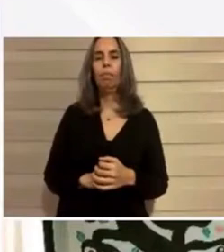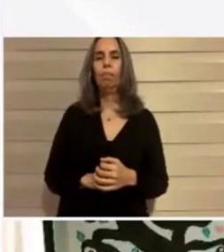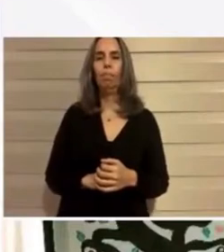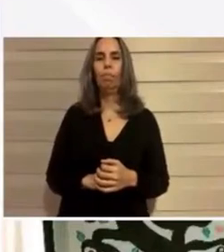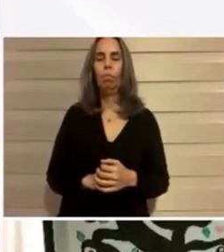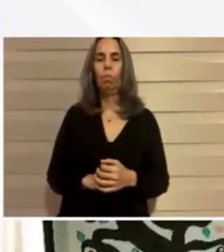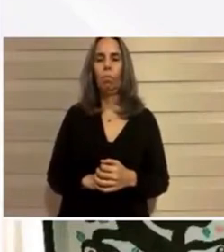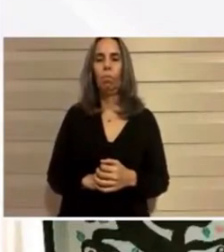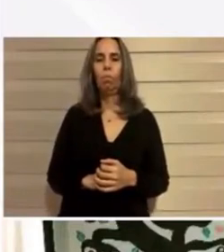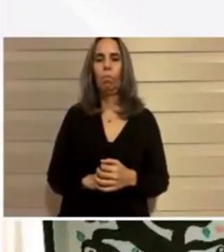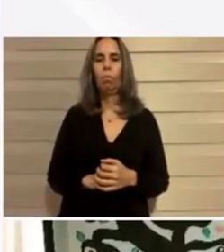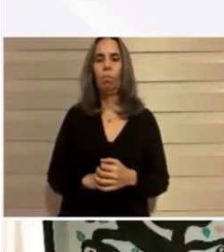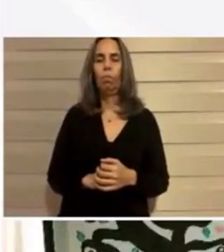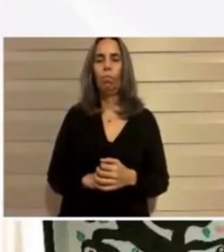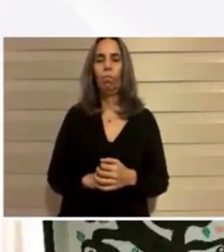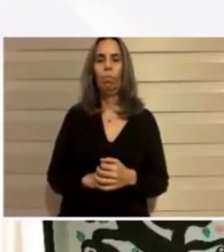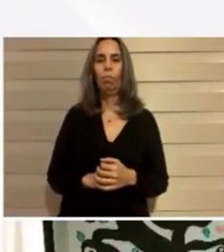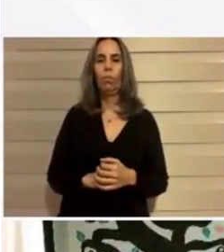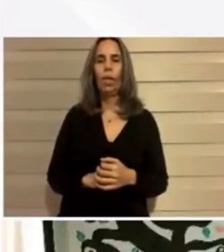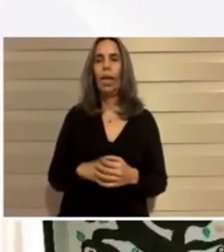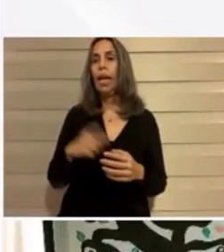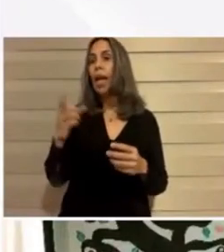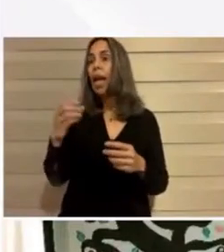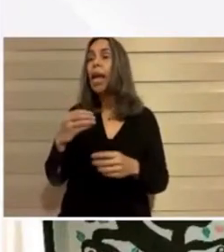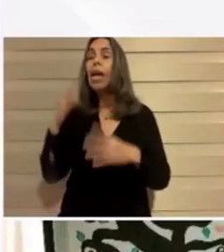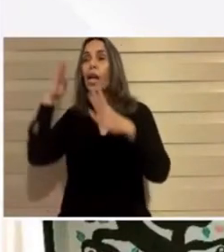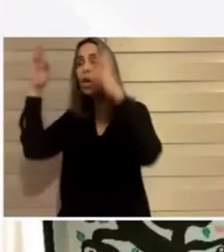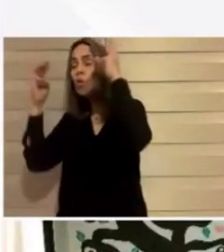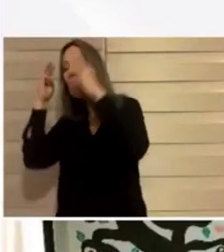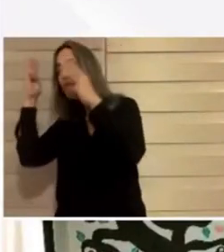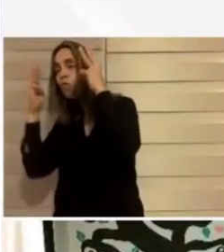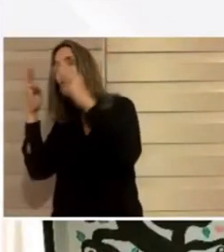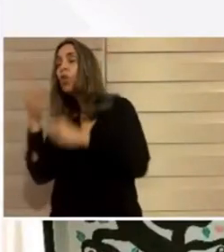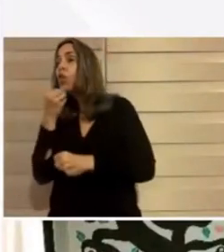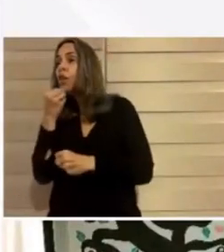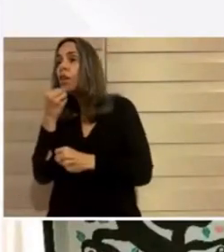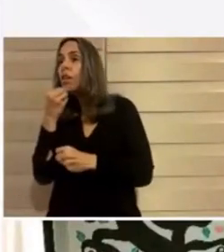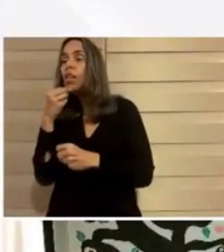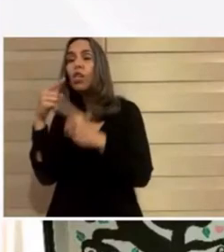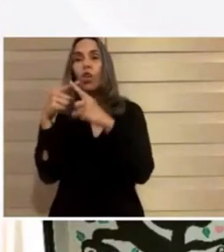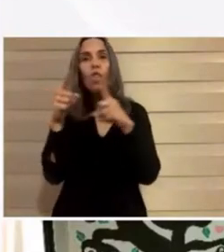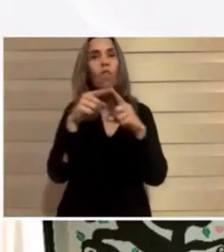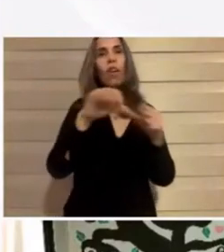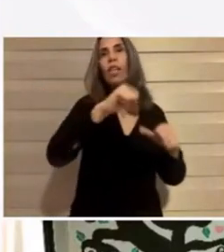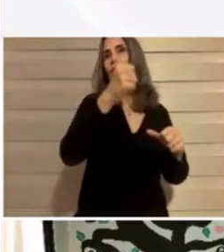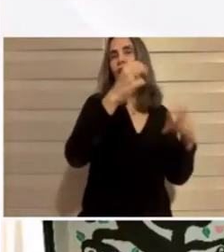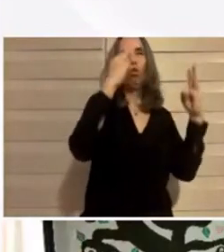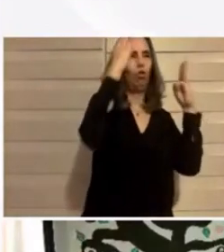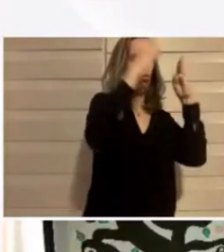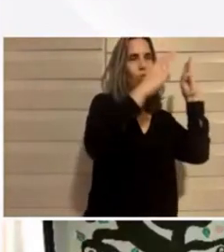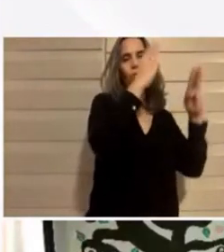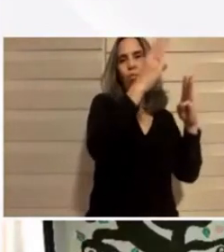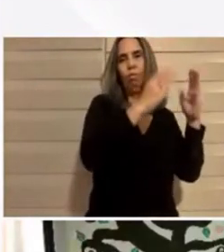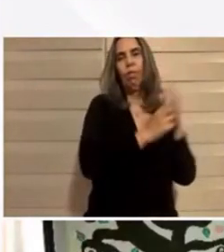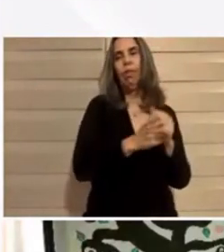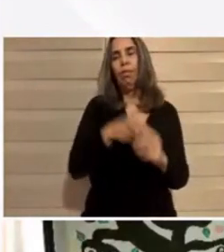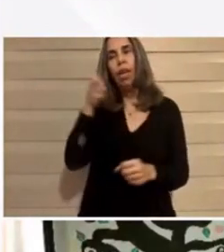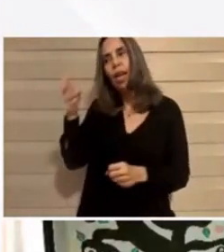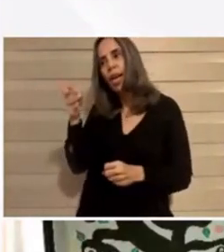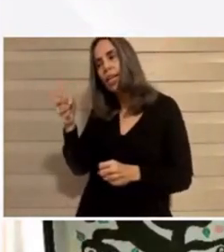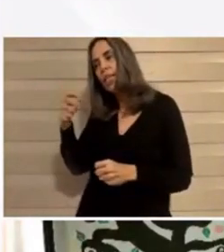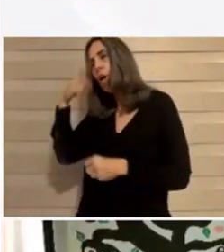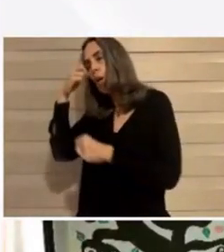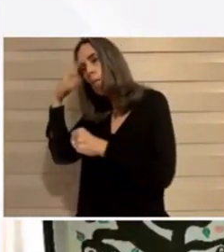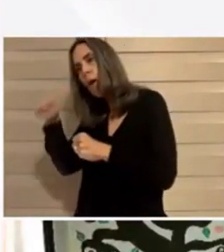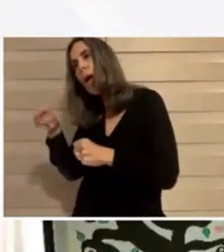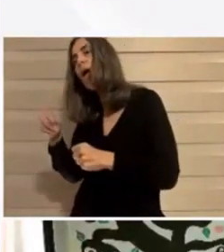es lo mismo que lo que hace el Museo Nacional de Arte o el propio MIDE, del cual va a hablar en un momento más Silvia, y así